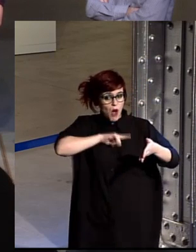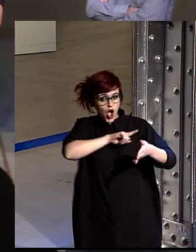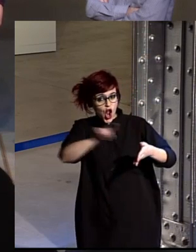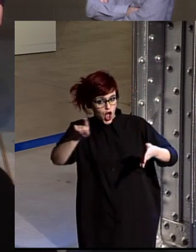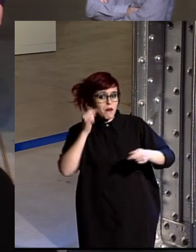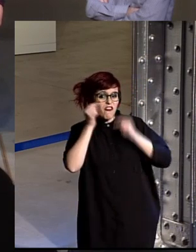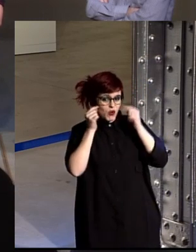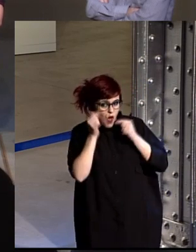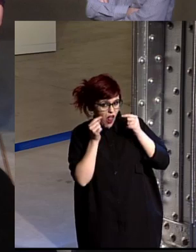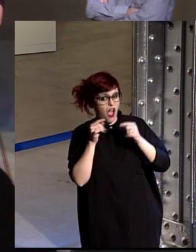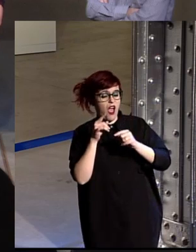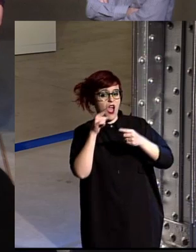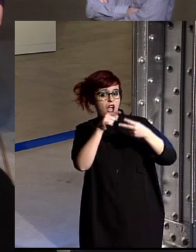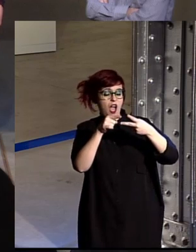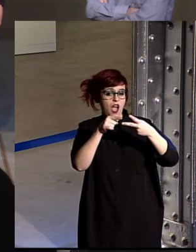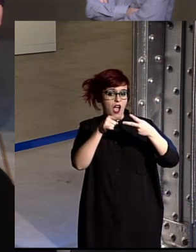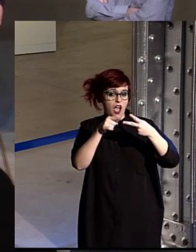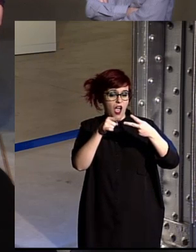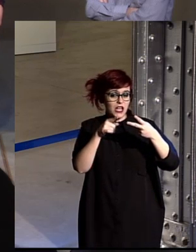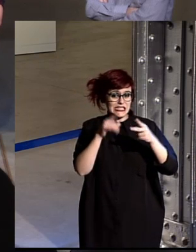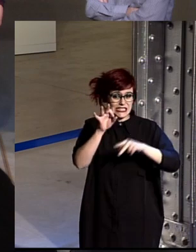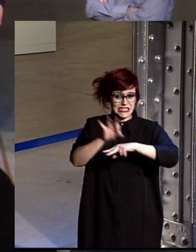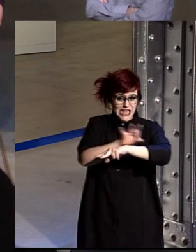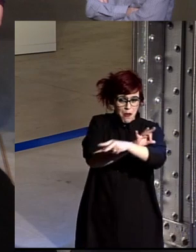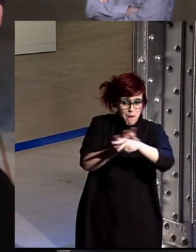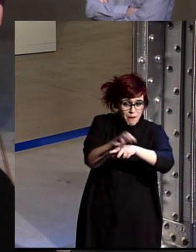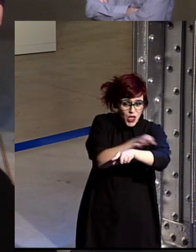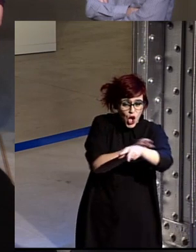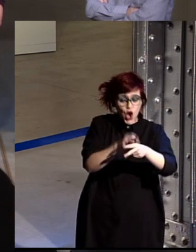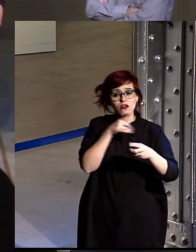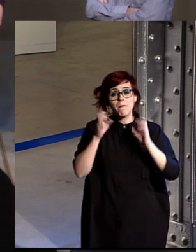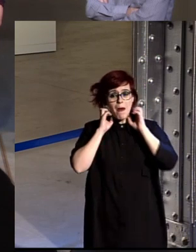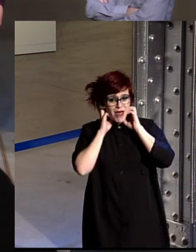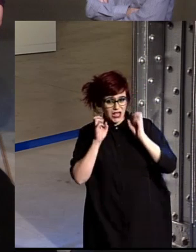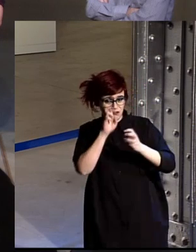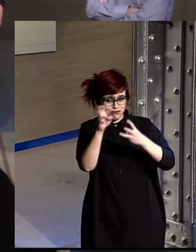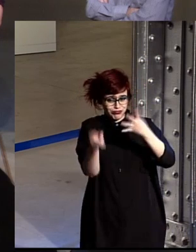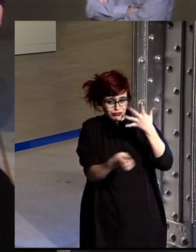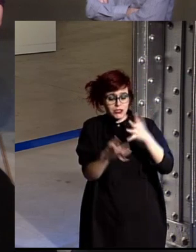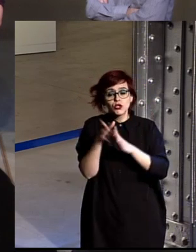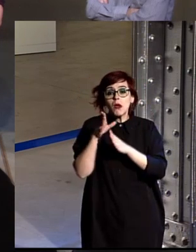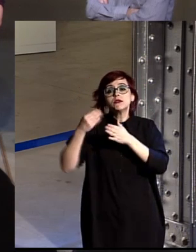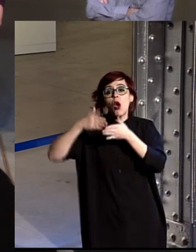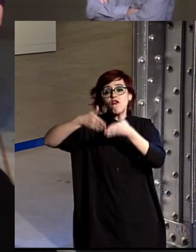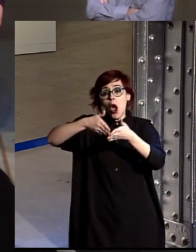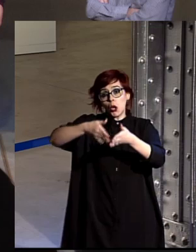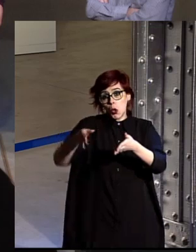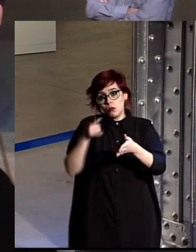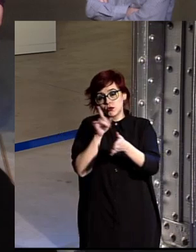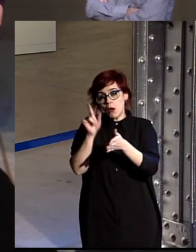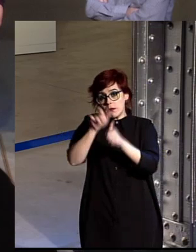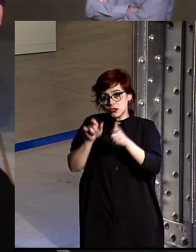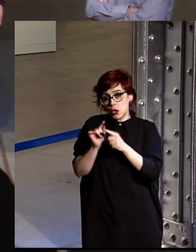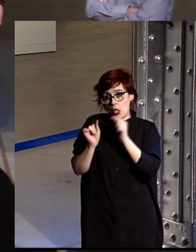de la viruela, les llevamos el virus del sarampión, el virus de las paperas, etcétera. Y aquellos virus llegaron a una población